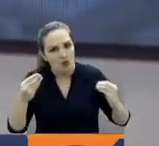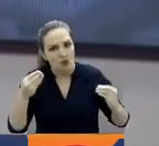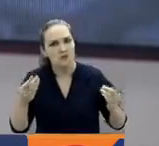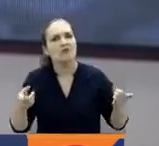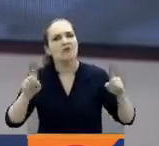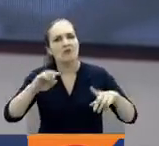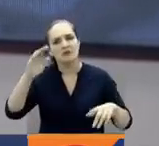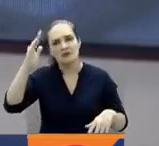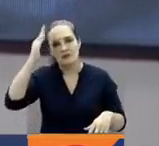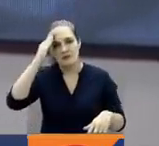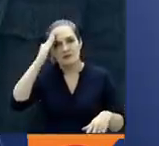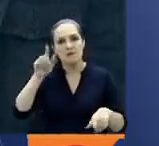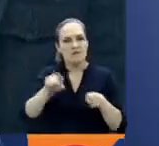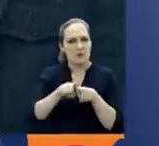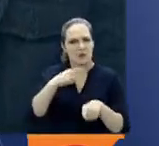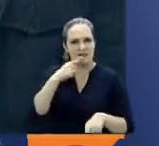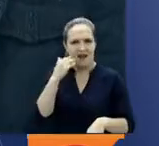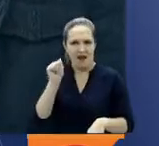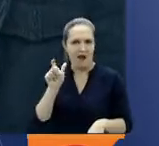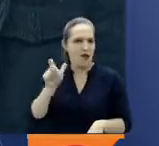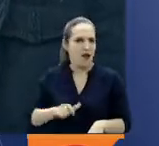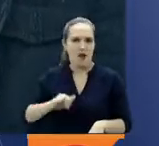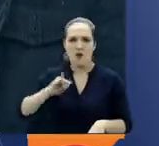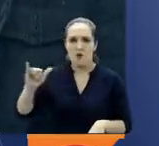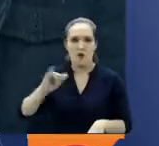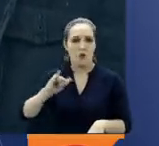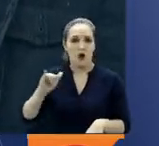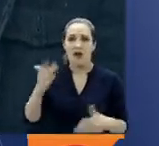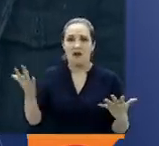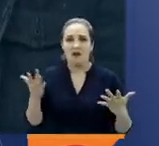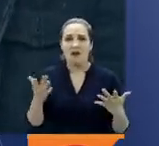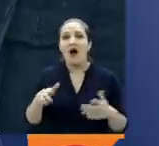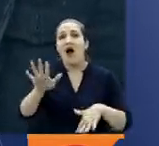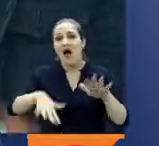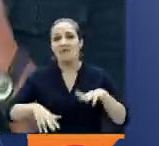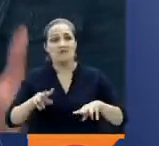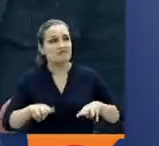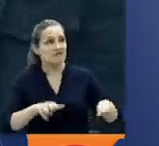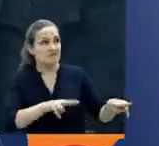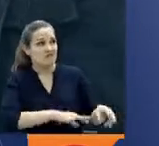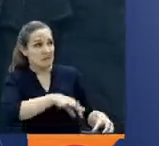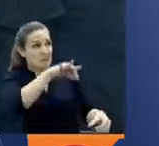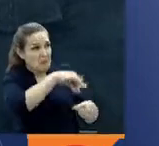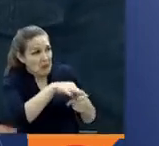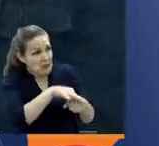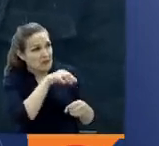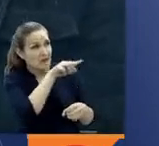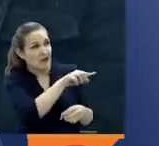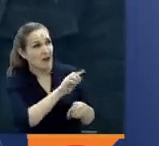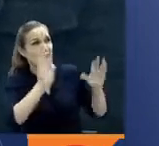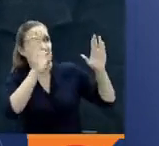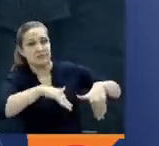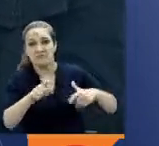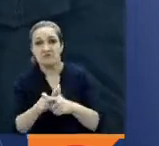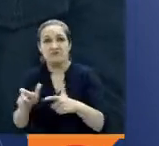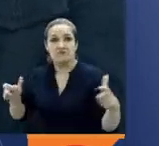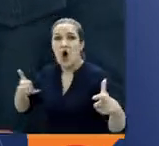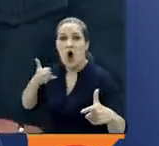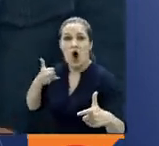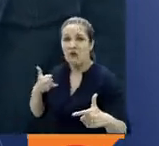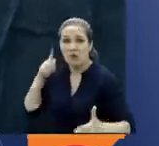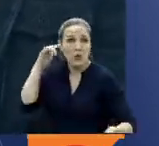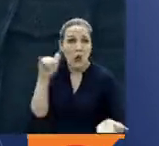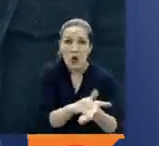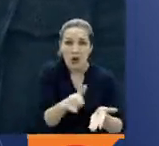cuenta, como lo dice Charon, la poca legitimidad que tienen muchas veces las instancias institucionales y estatales para las juventudes,